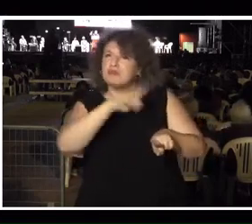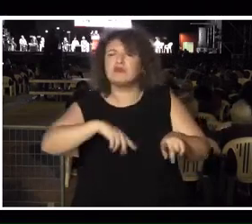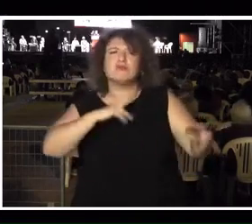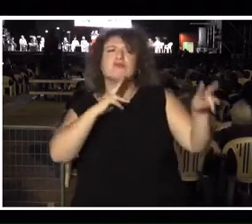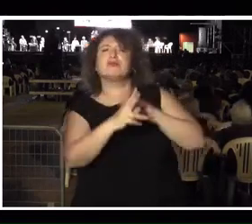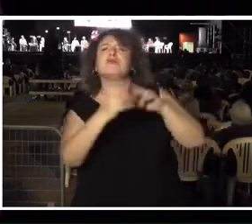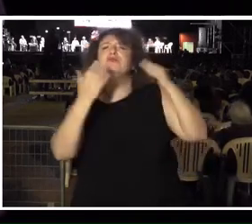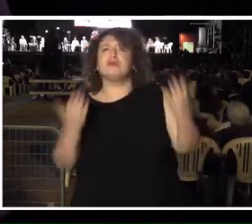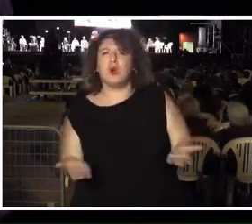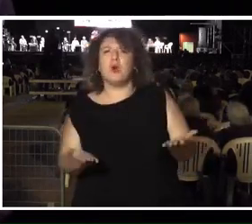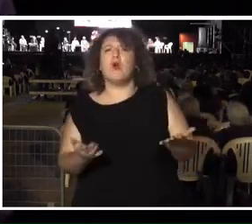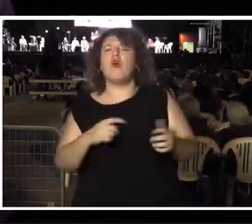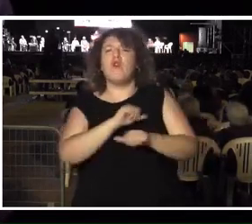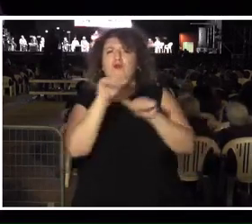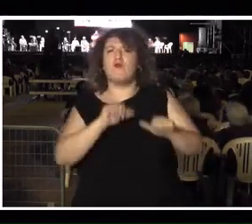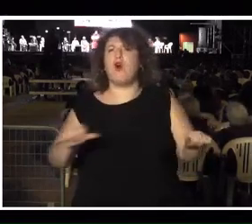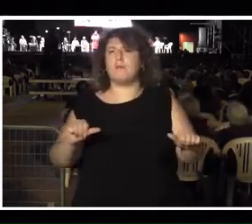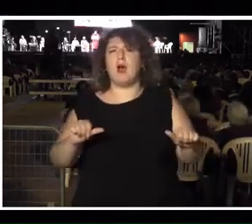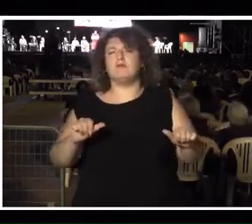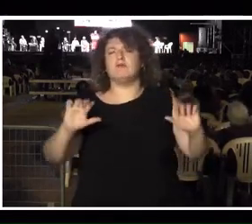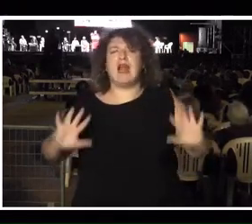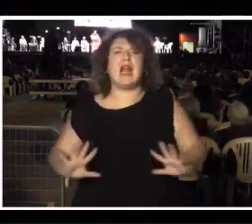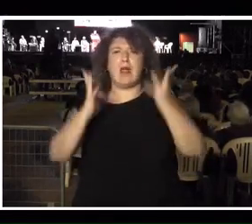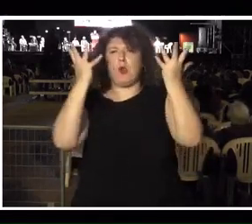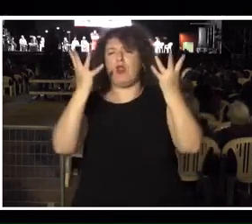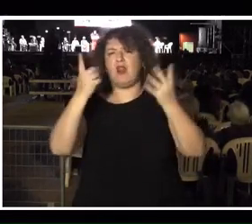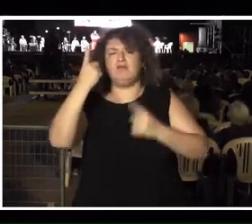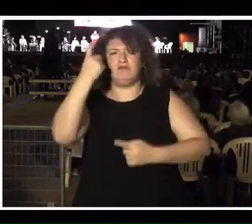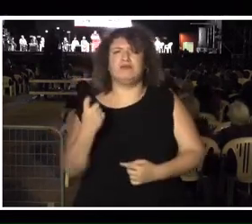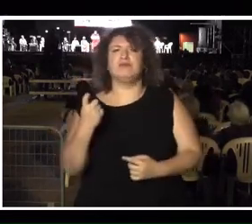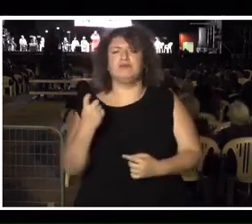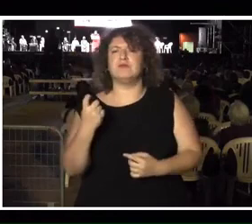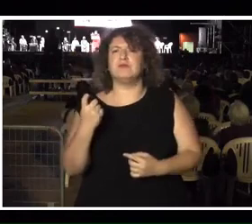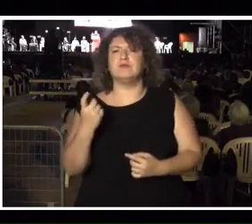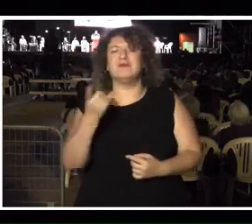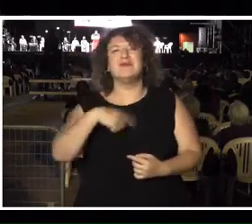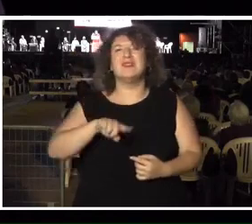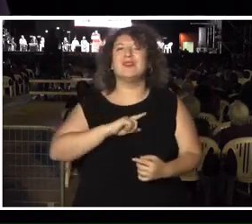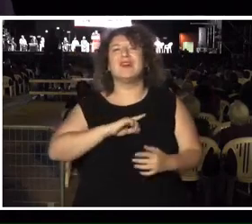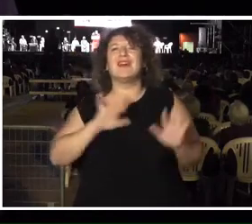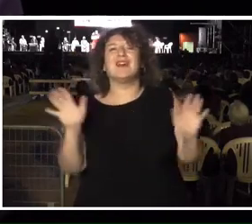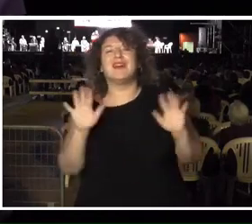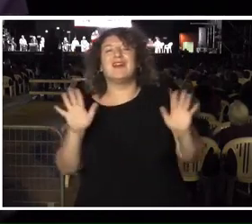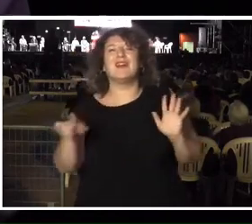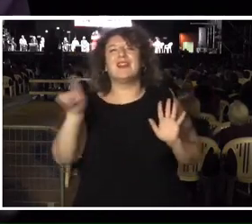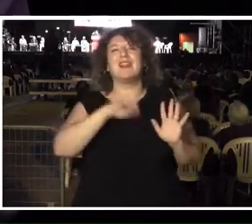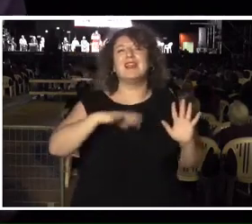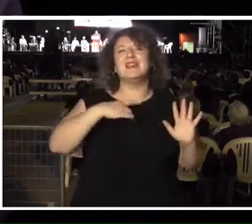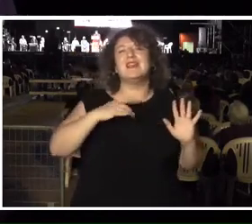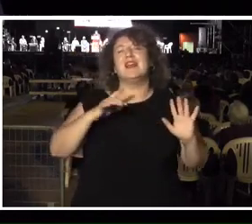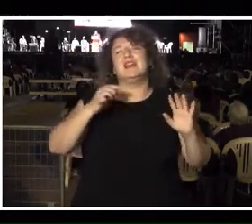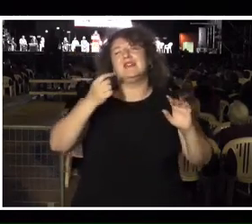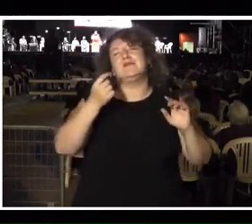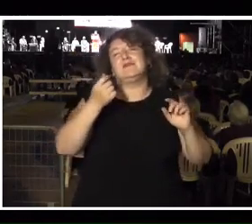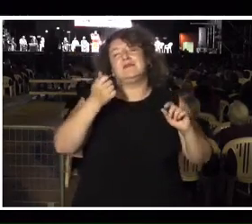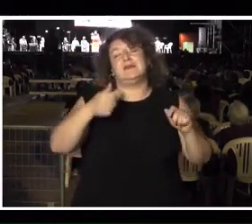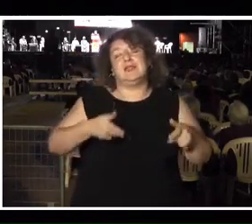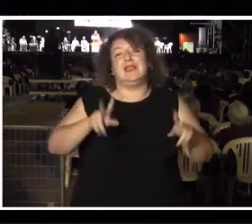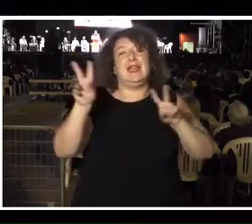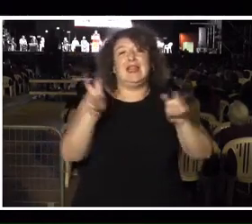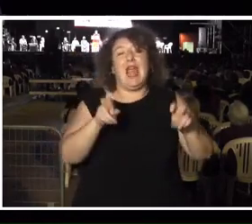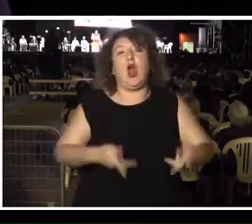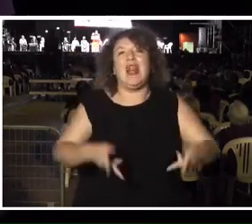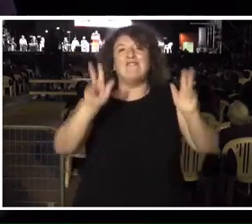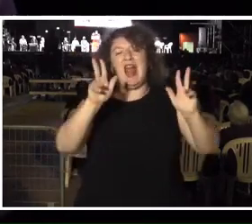responder con determinación y firmeza revolucionaria. No podemos ser una muleta que maquille el rostro más salvaje del neoliberalismo. La